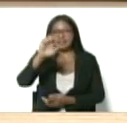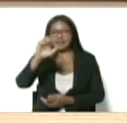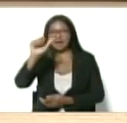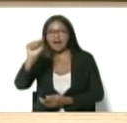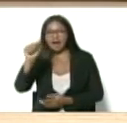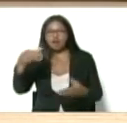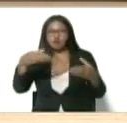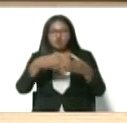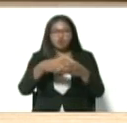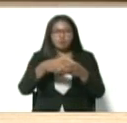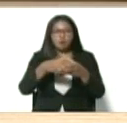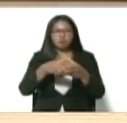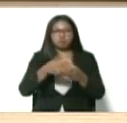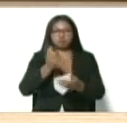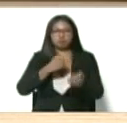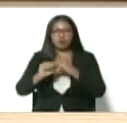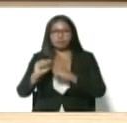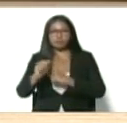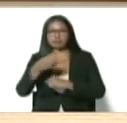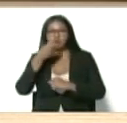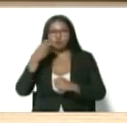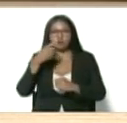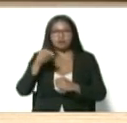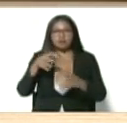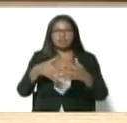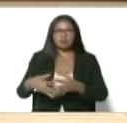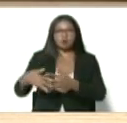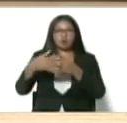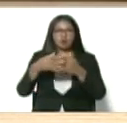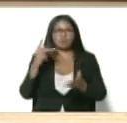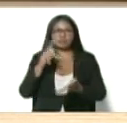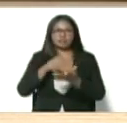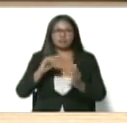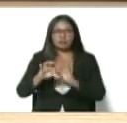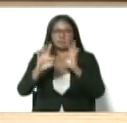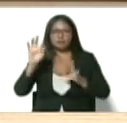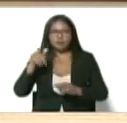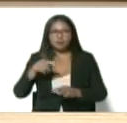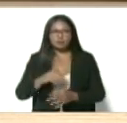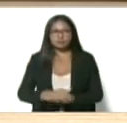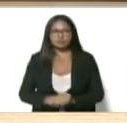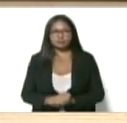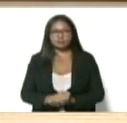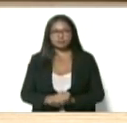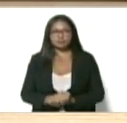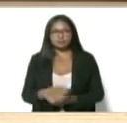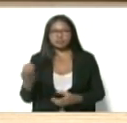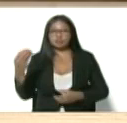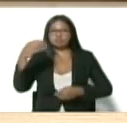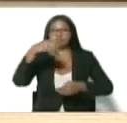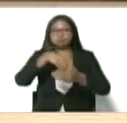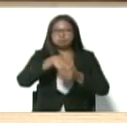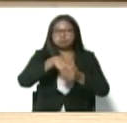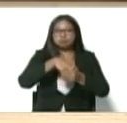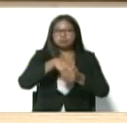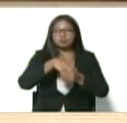antinarcóticos de eeuu participaba de una manera intervencionista